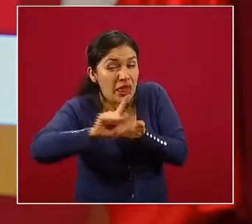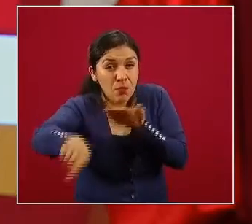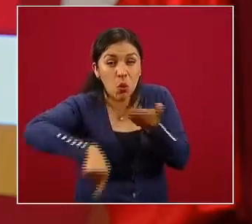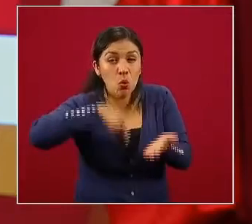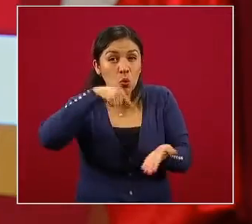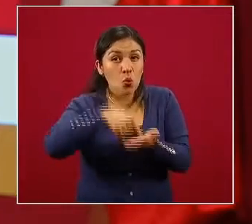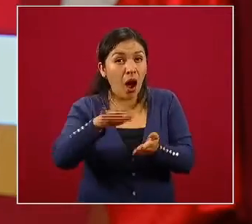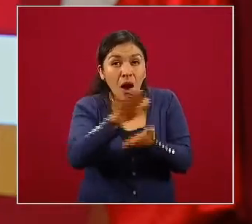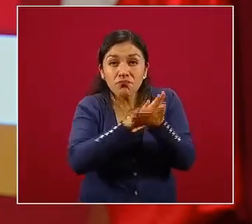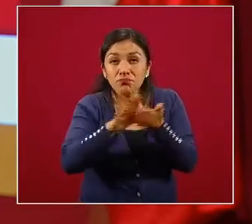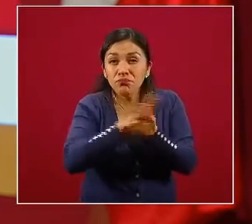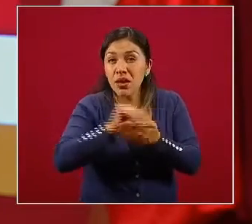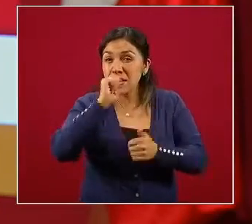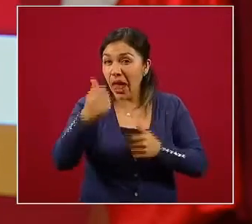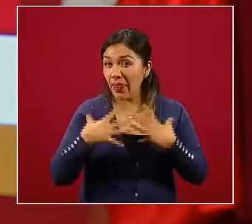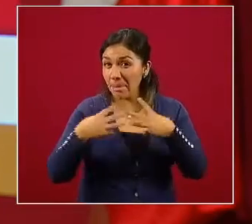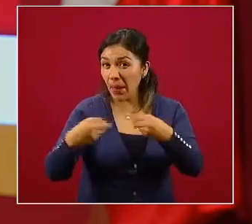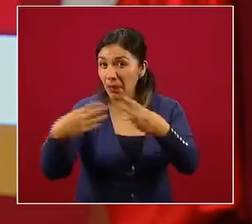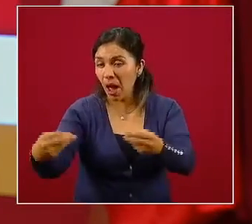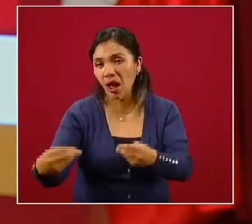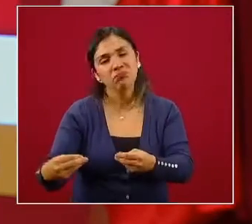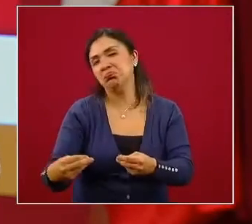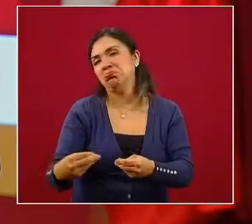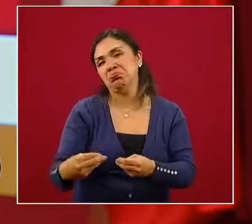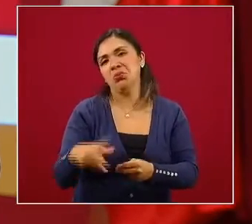zona en donde haya transmisión de COVID.